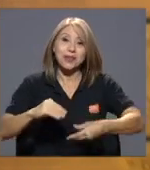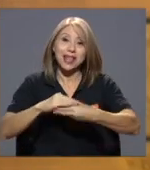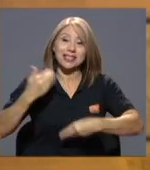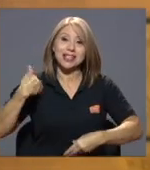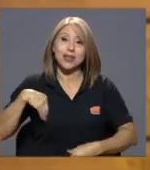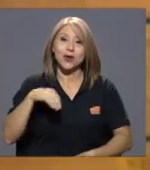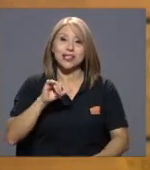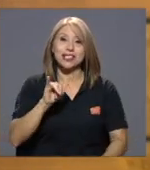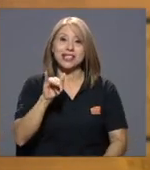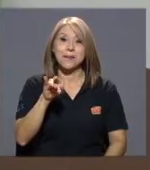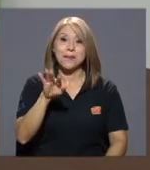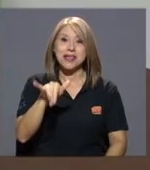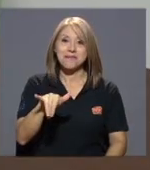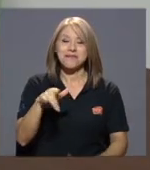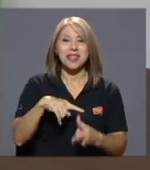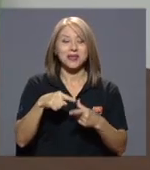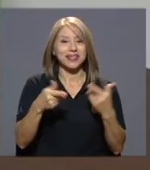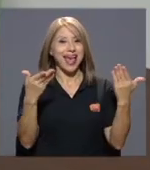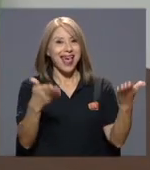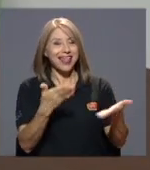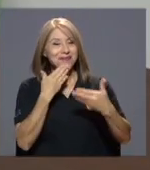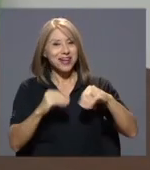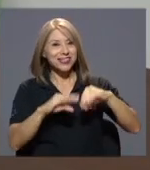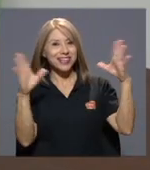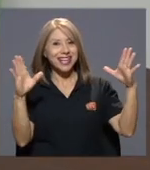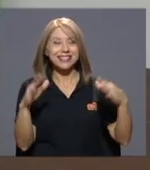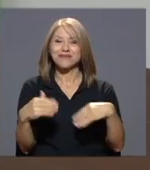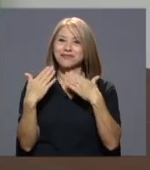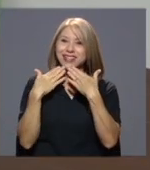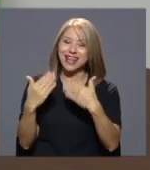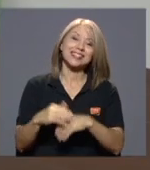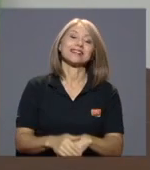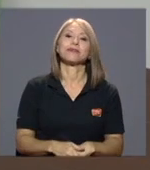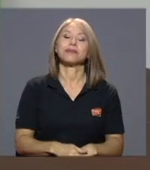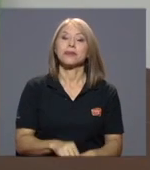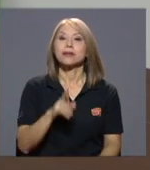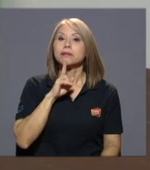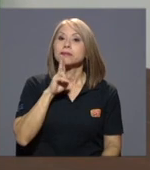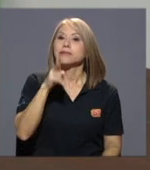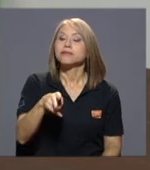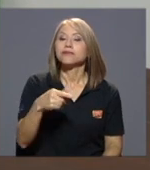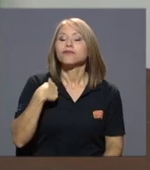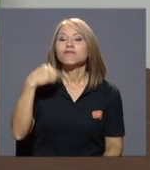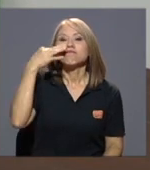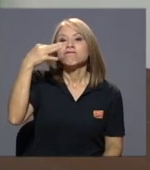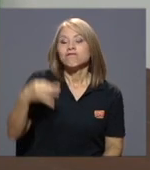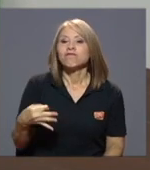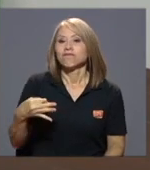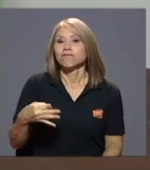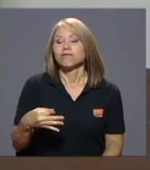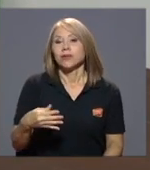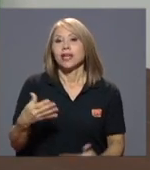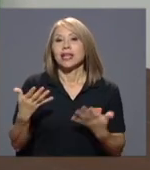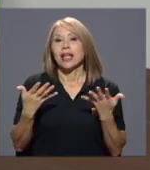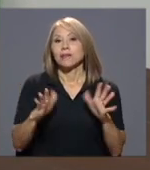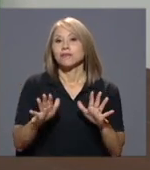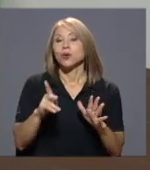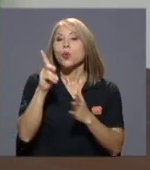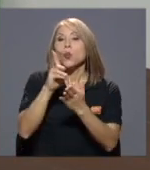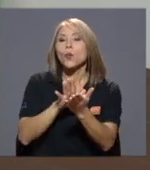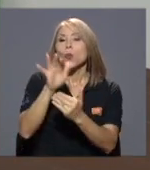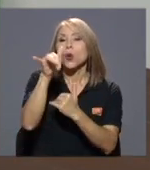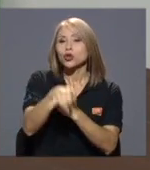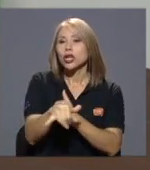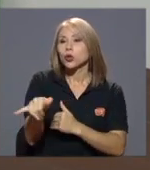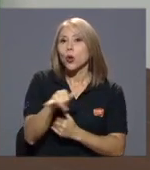Entonces, adelante y buenos días. Gracias, Nani. Verdaderamente creo que la puesta en la mesa de un proyecto como